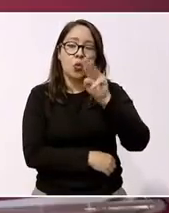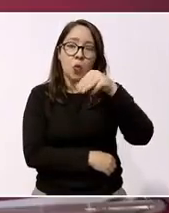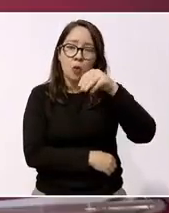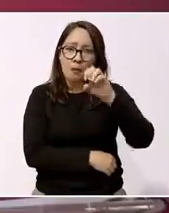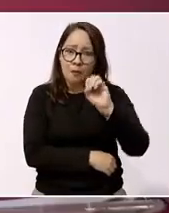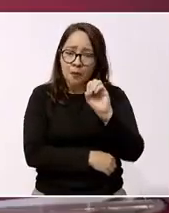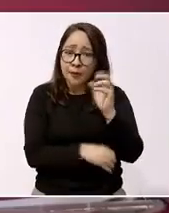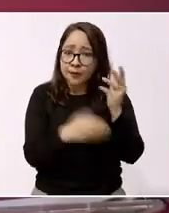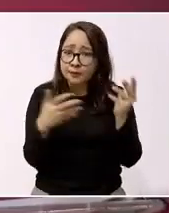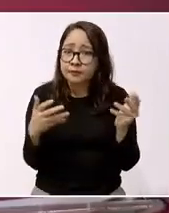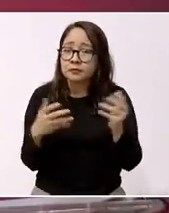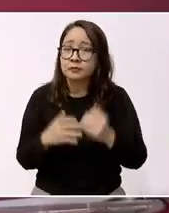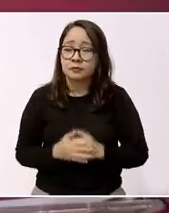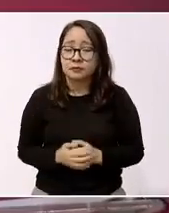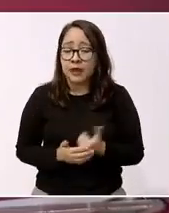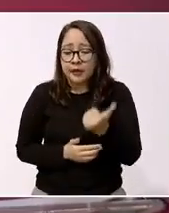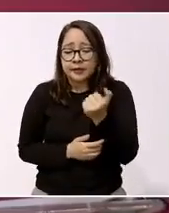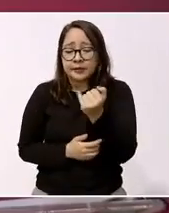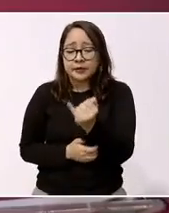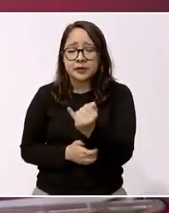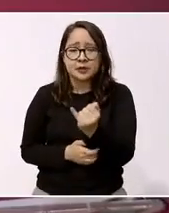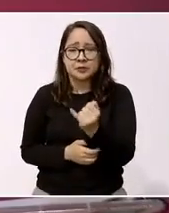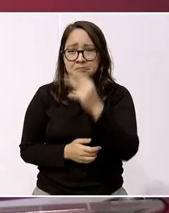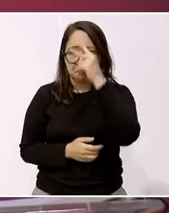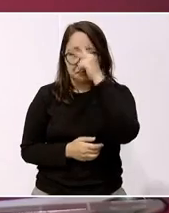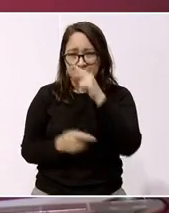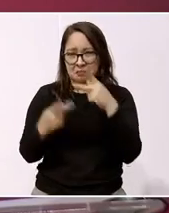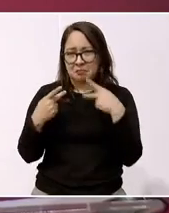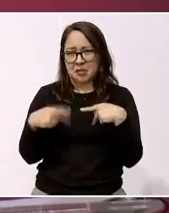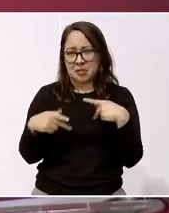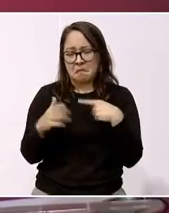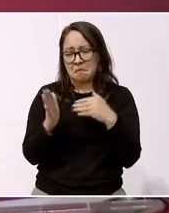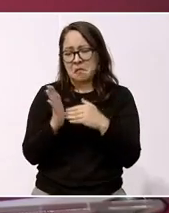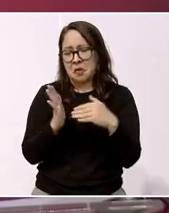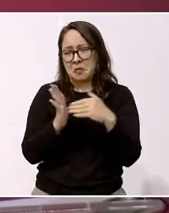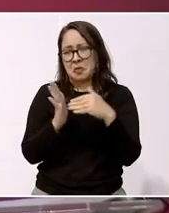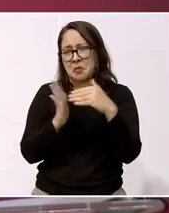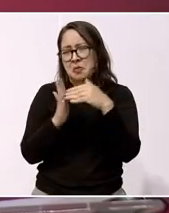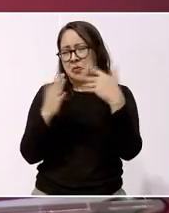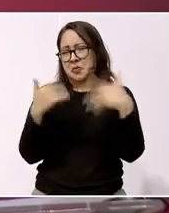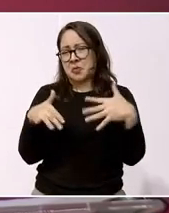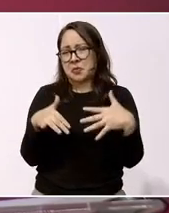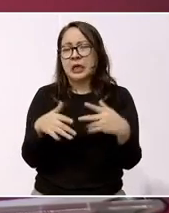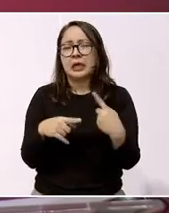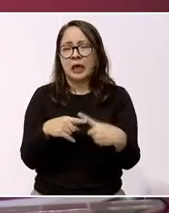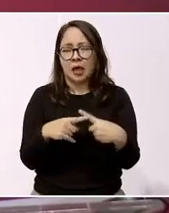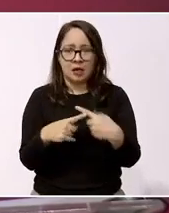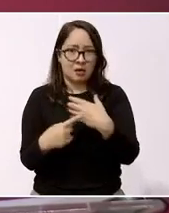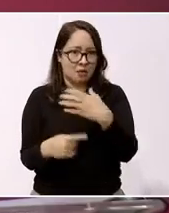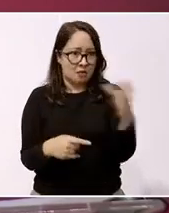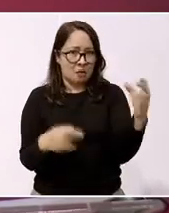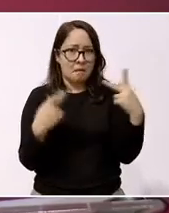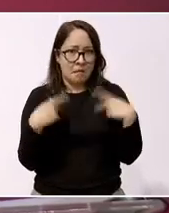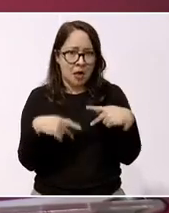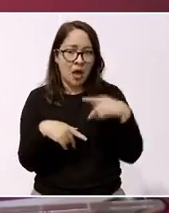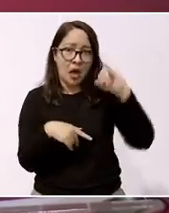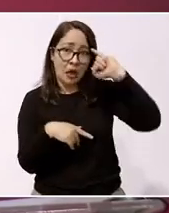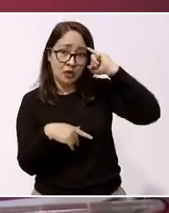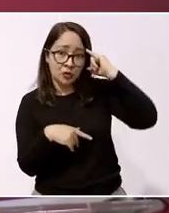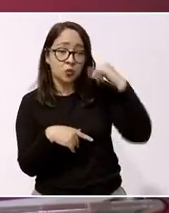millones de mexicanos, sobre todo los campesinos, los indígenas, producir el